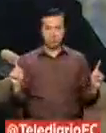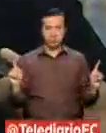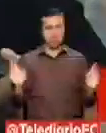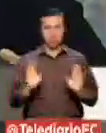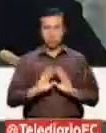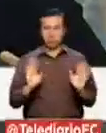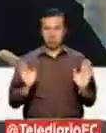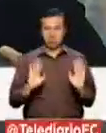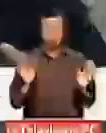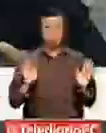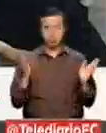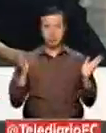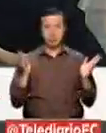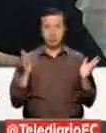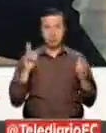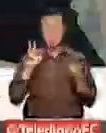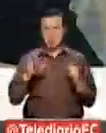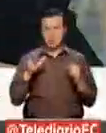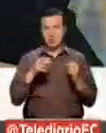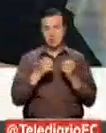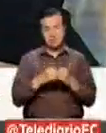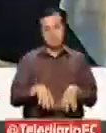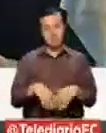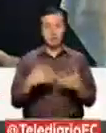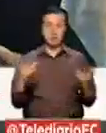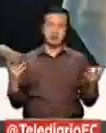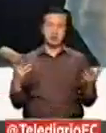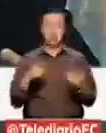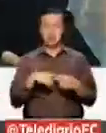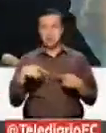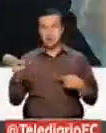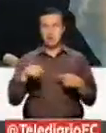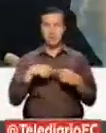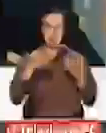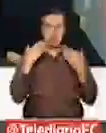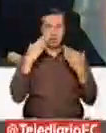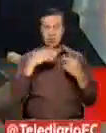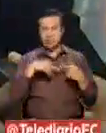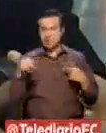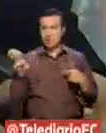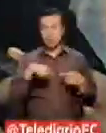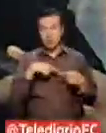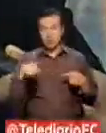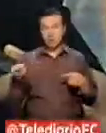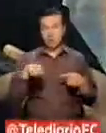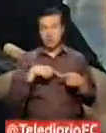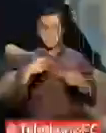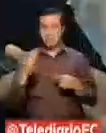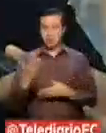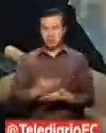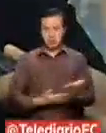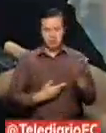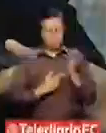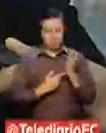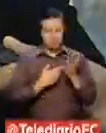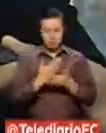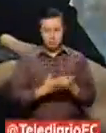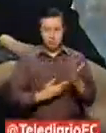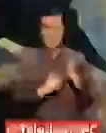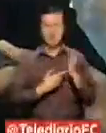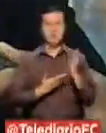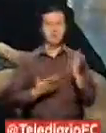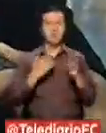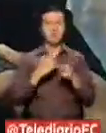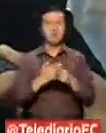haber perdido casi 3 meses yendo y viniendo de Guayaquil para acá, para que me entreguen un informe